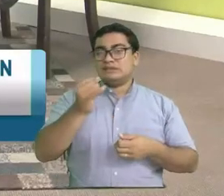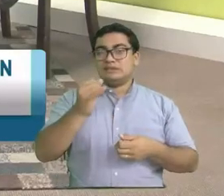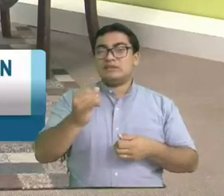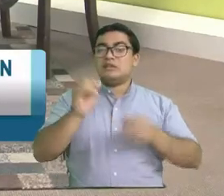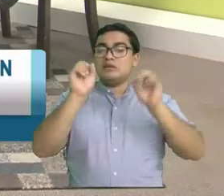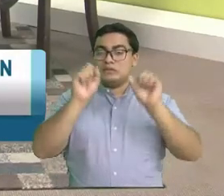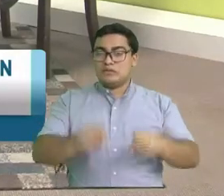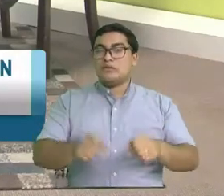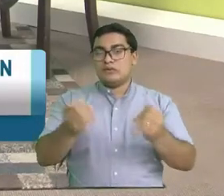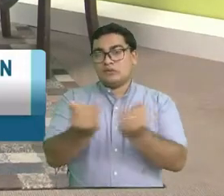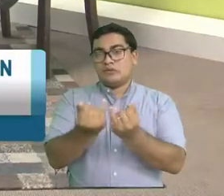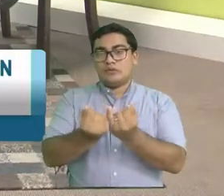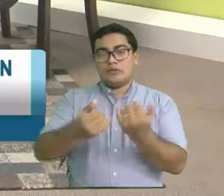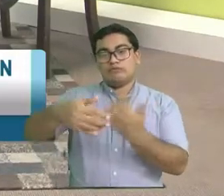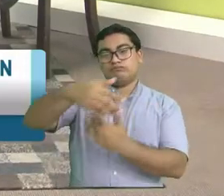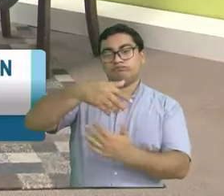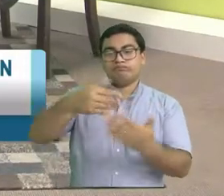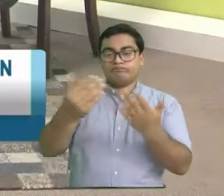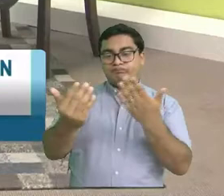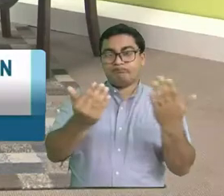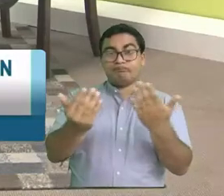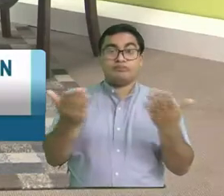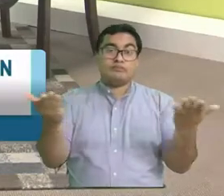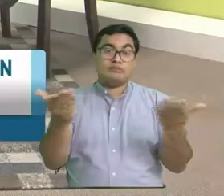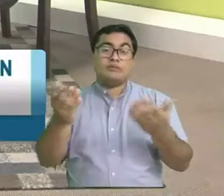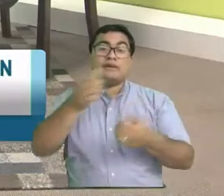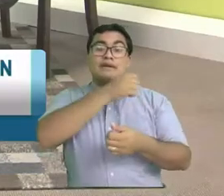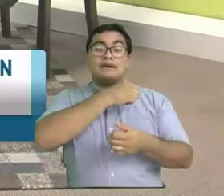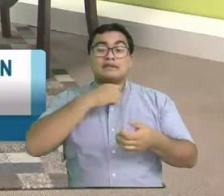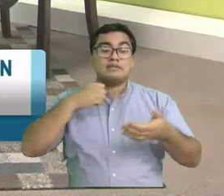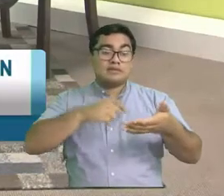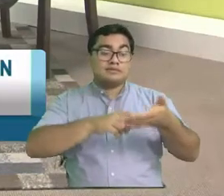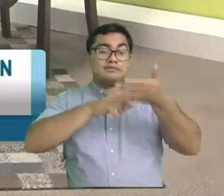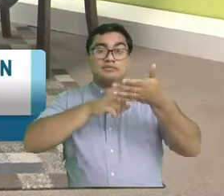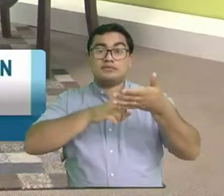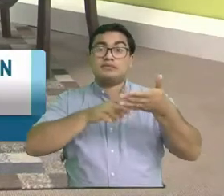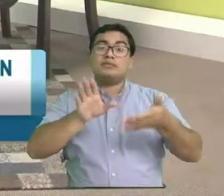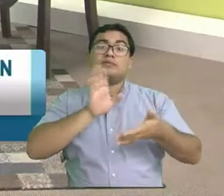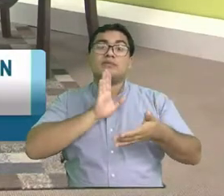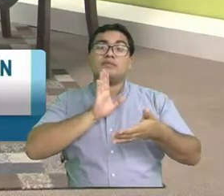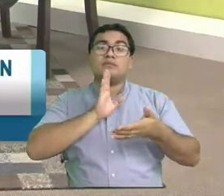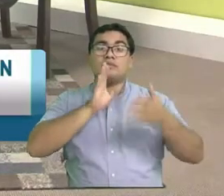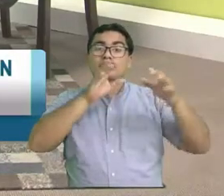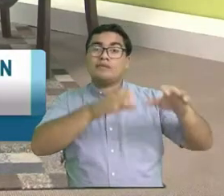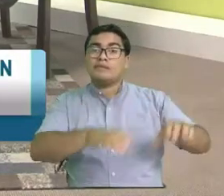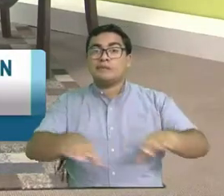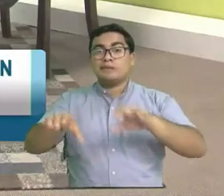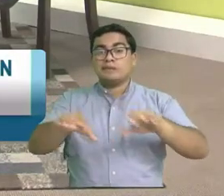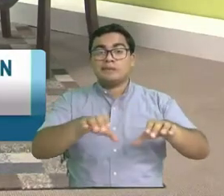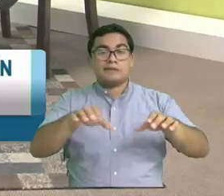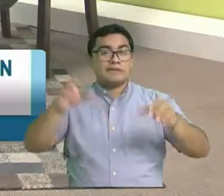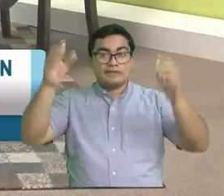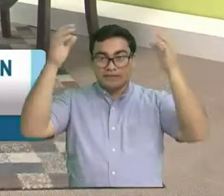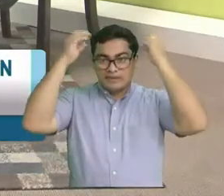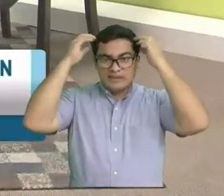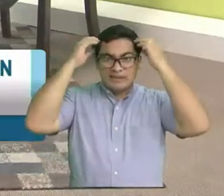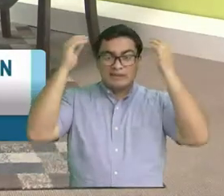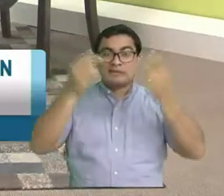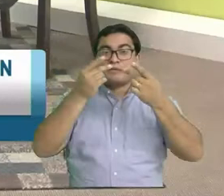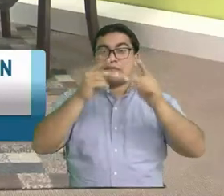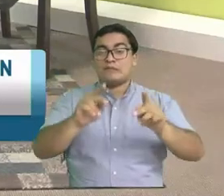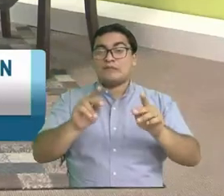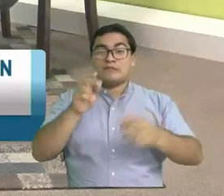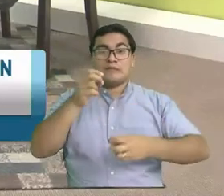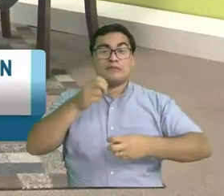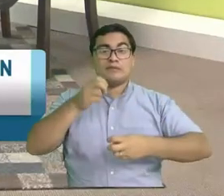estar relacionado a exámenes que estén alterados, hablando de la actividad eléctrica del cerebro, pero si no están alterados,